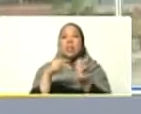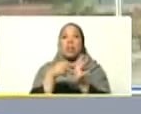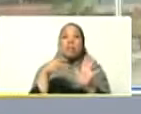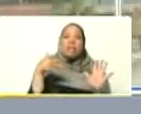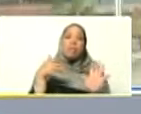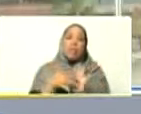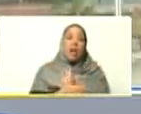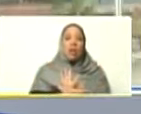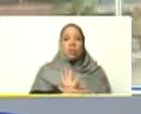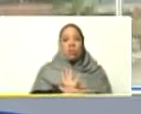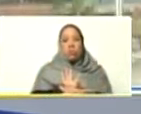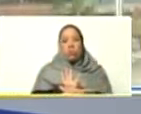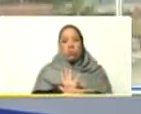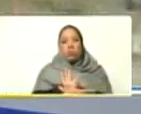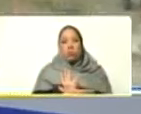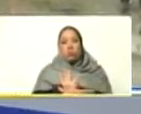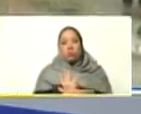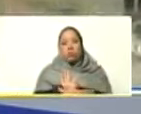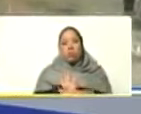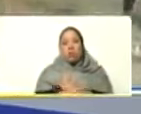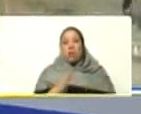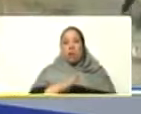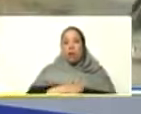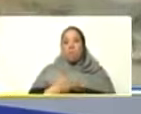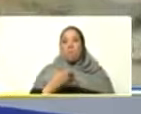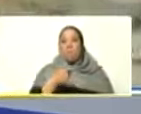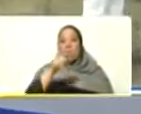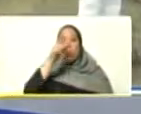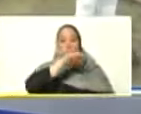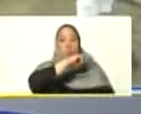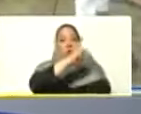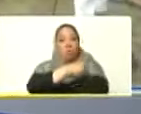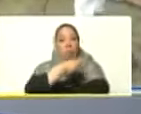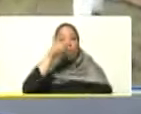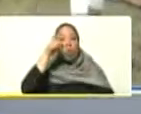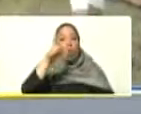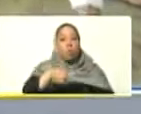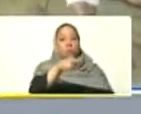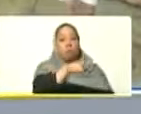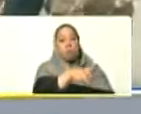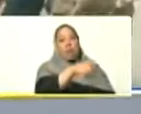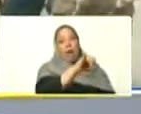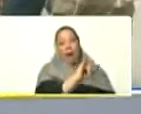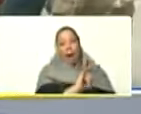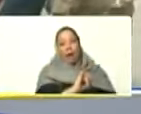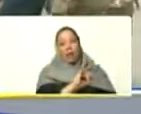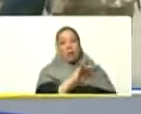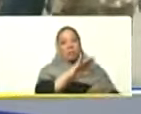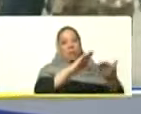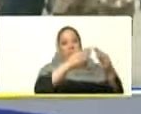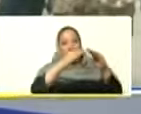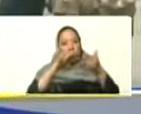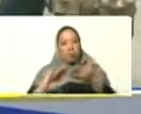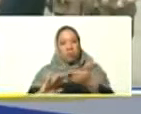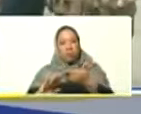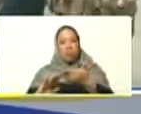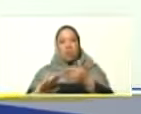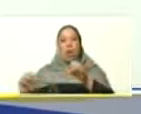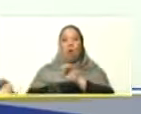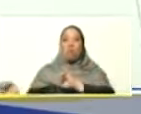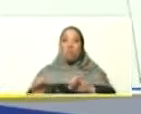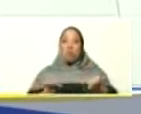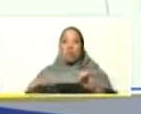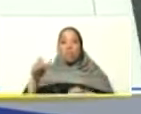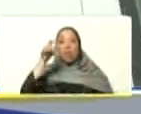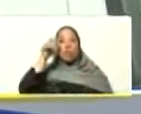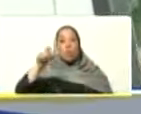BRICOMIL ya tienen poder popular. En el 99 no había un poder popular. Habían restos de un movimiento popular